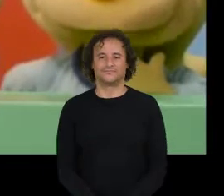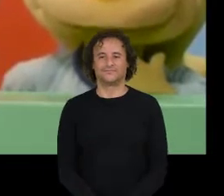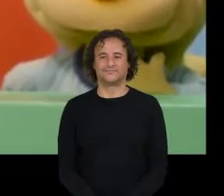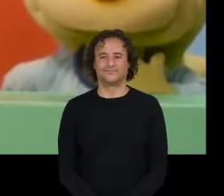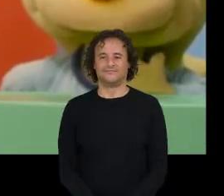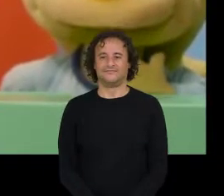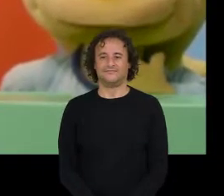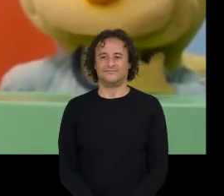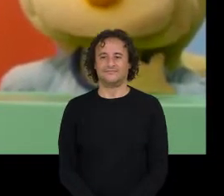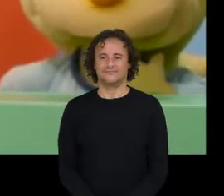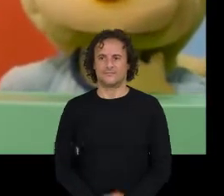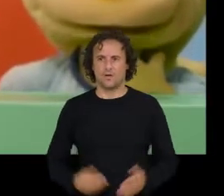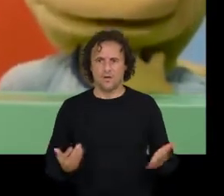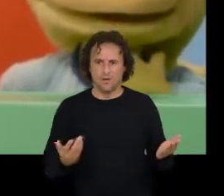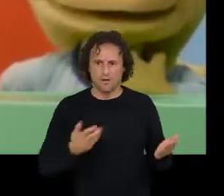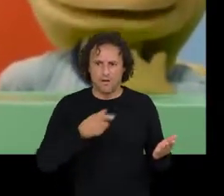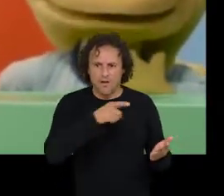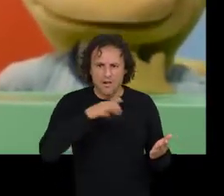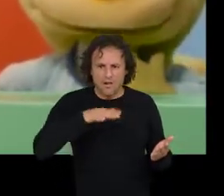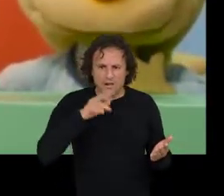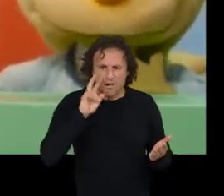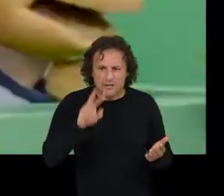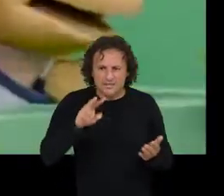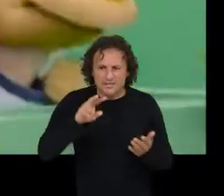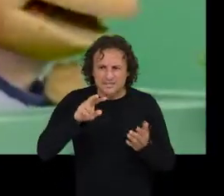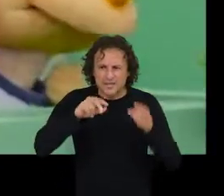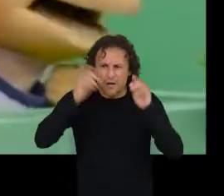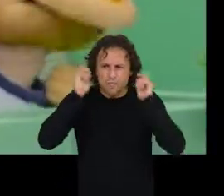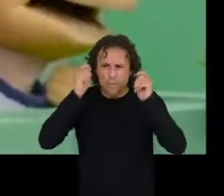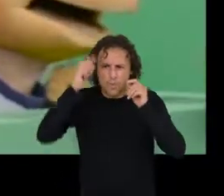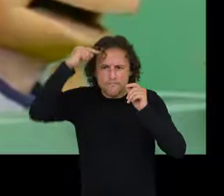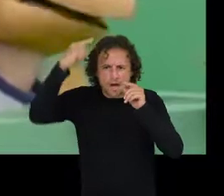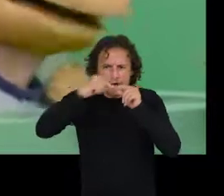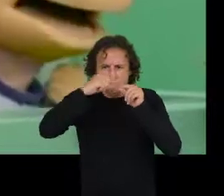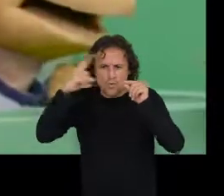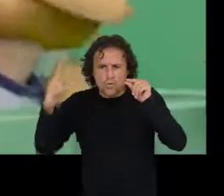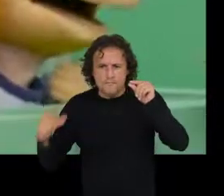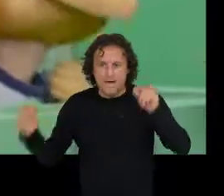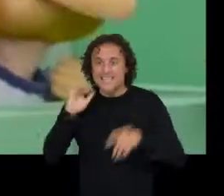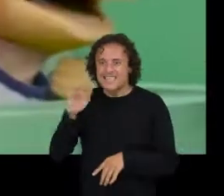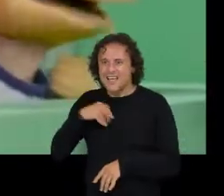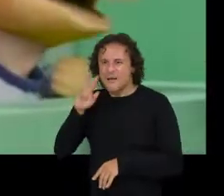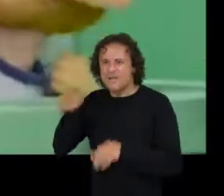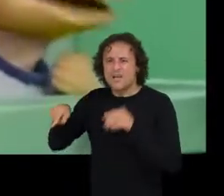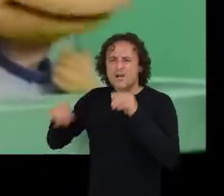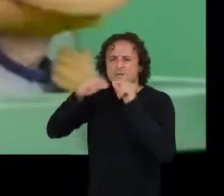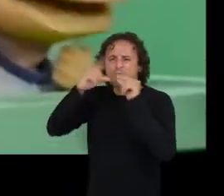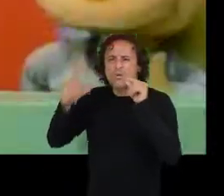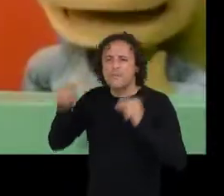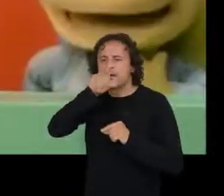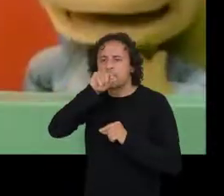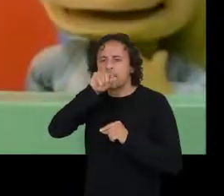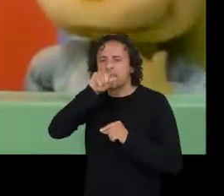leva. Viste a pluma do chapéu? Ai, sí, Blin. É unha pluma de papagallo